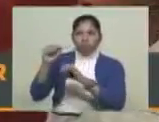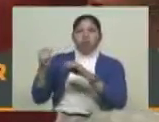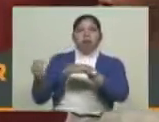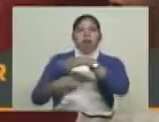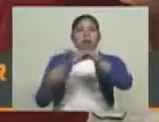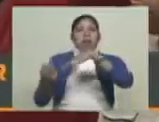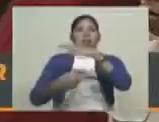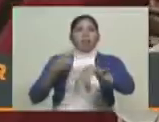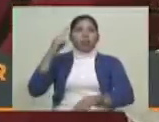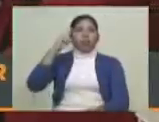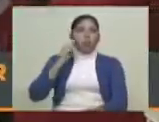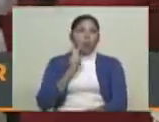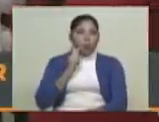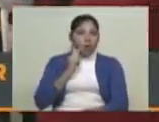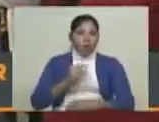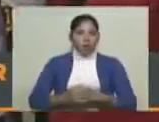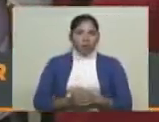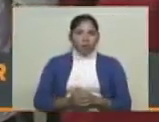la revolución bolivariana,